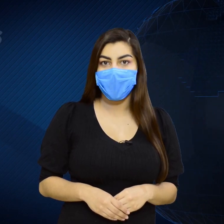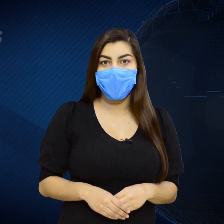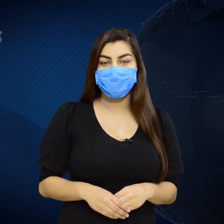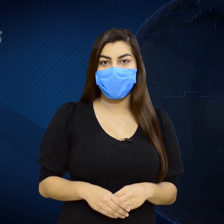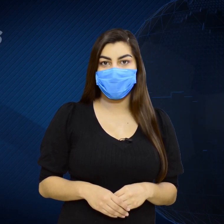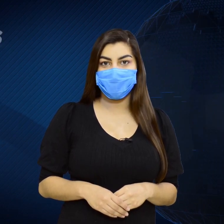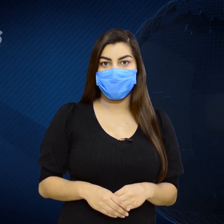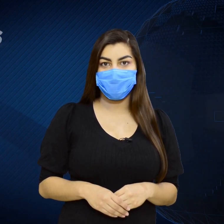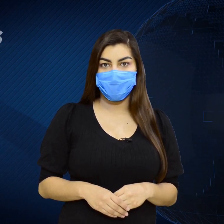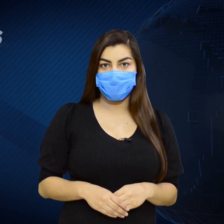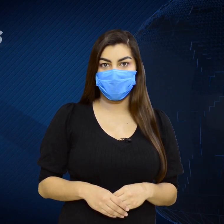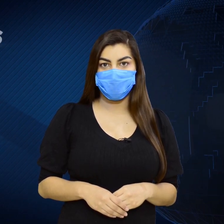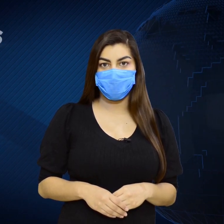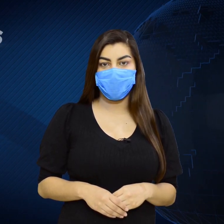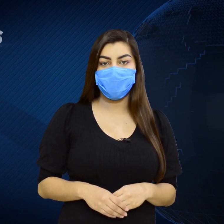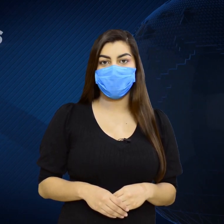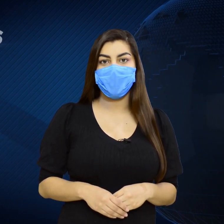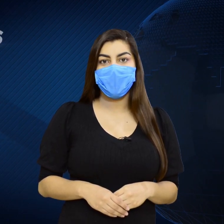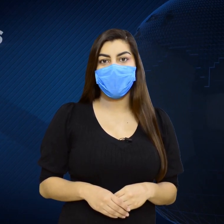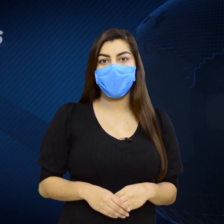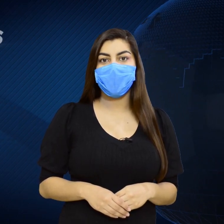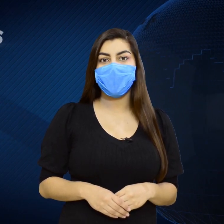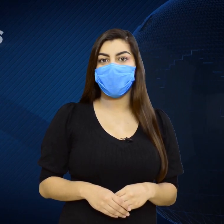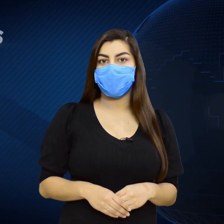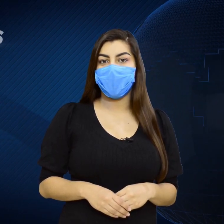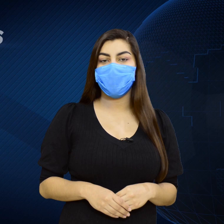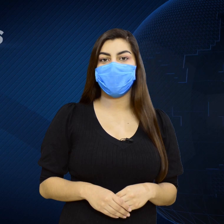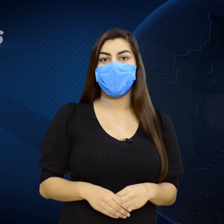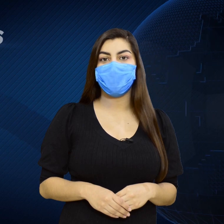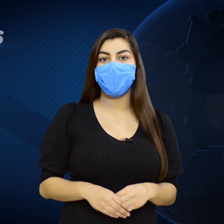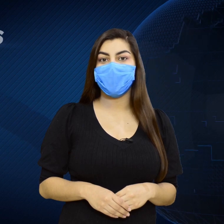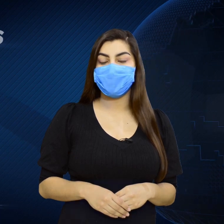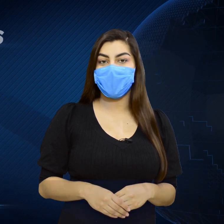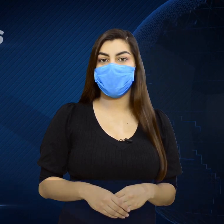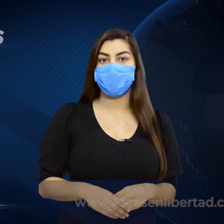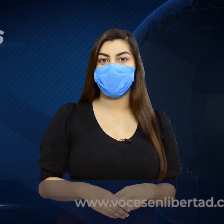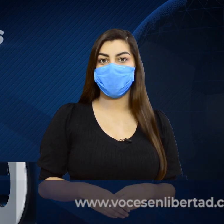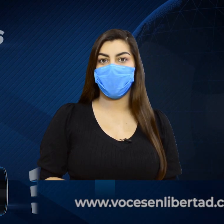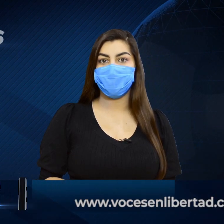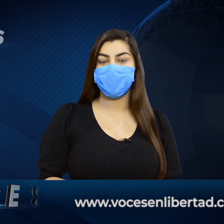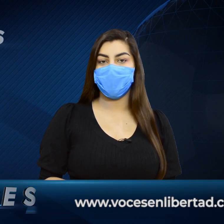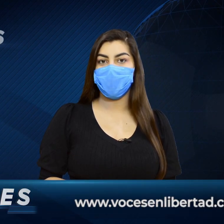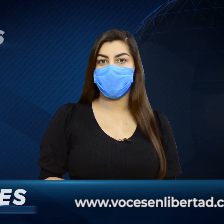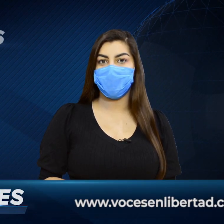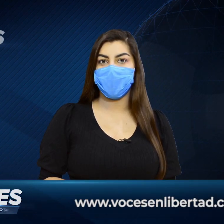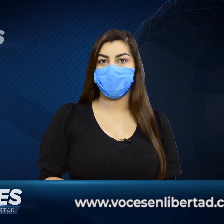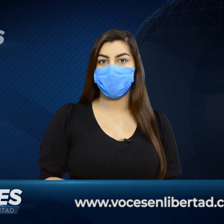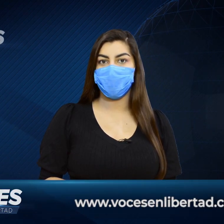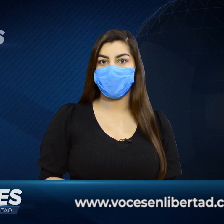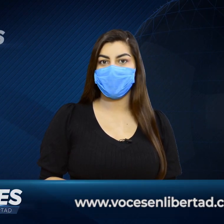bien ante la pandemia del coronavirus. También les recordamos que usted puede ingresar a nuestro sitio web